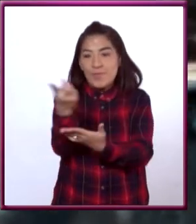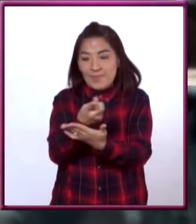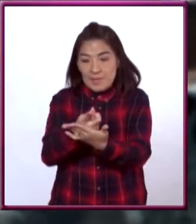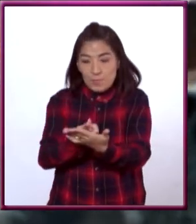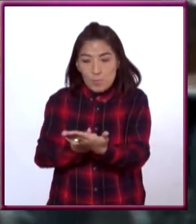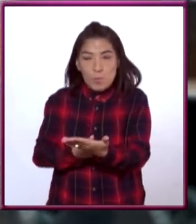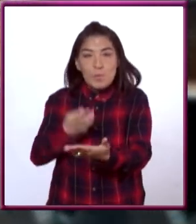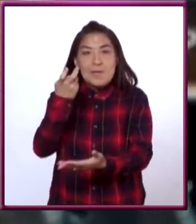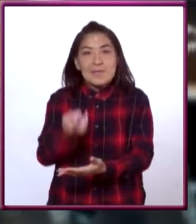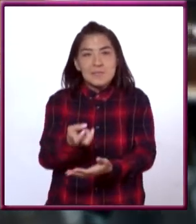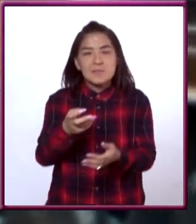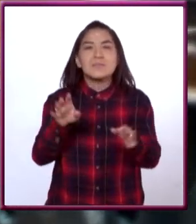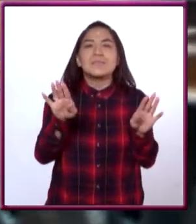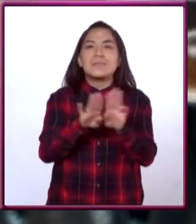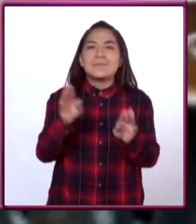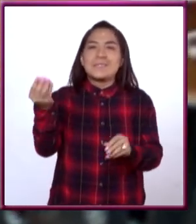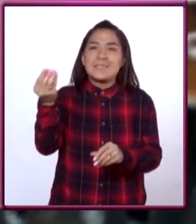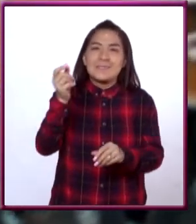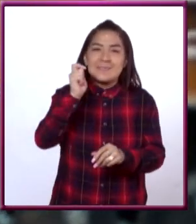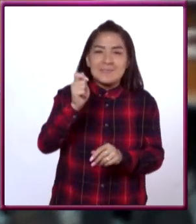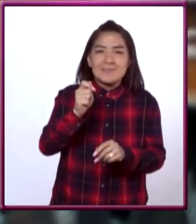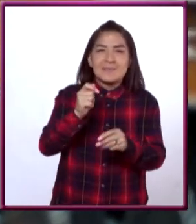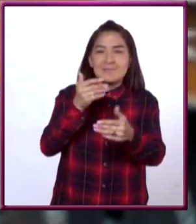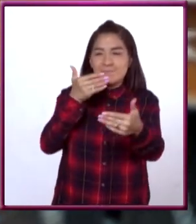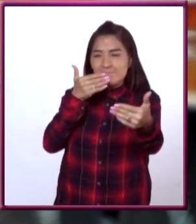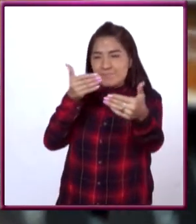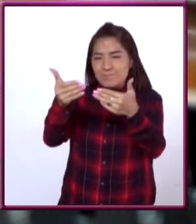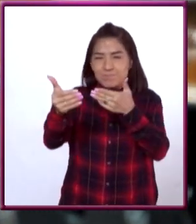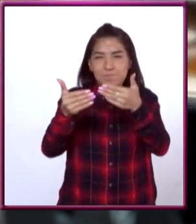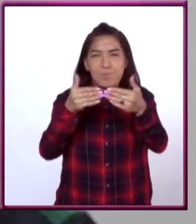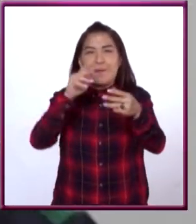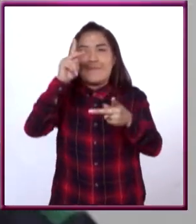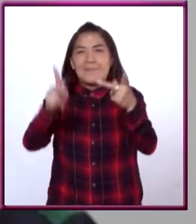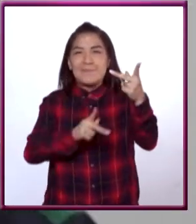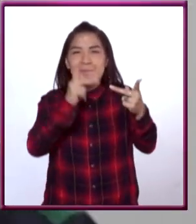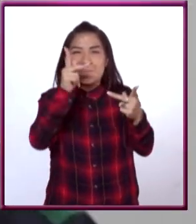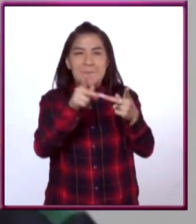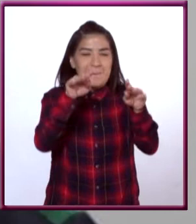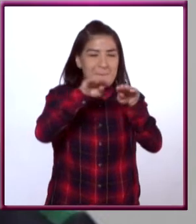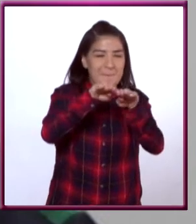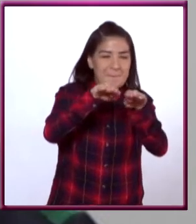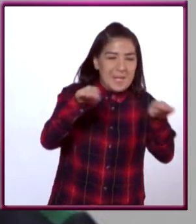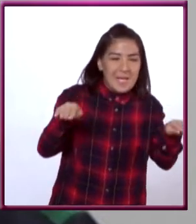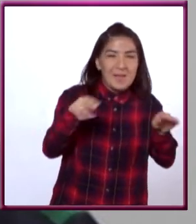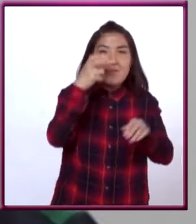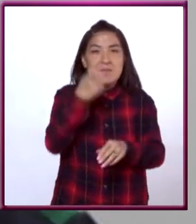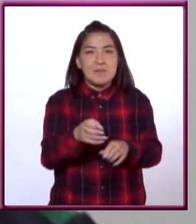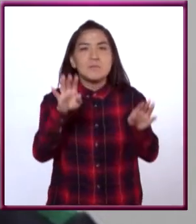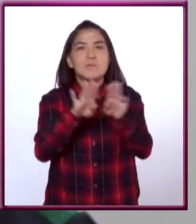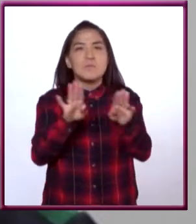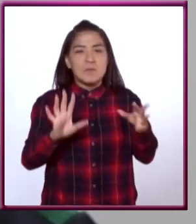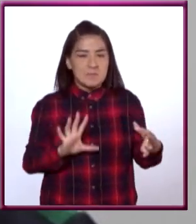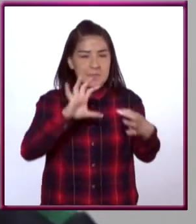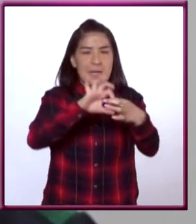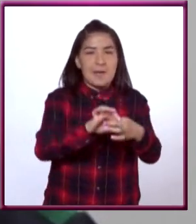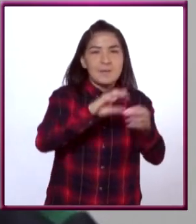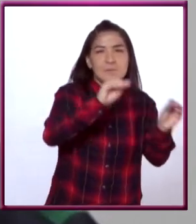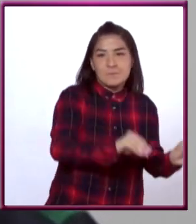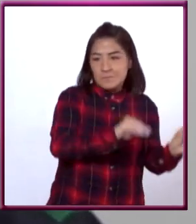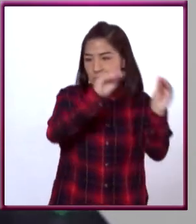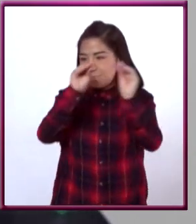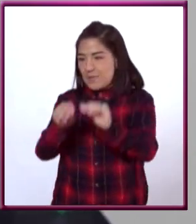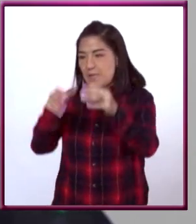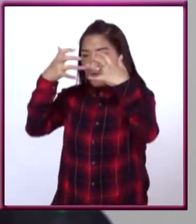en 2 dimensiones con tolerancias, con dimensiones. Esa información nosotros la introducimos en las